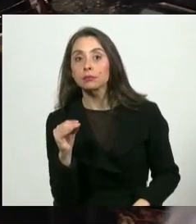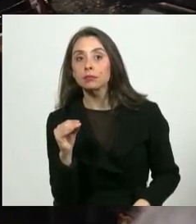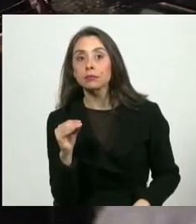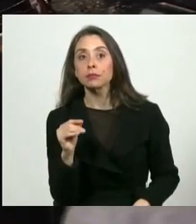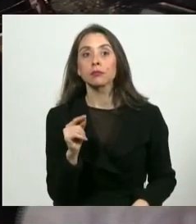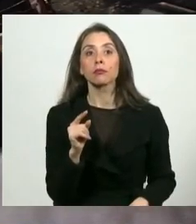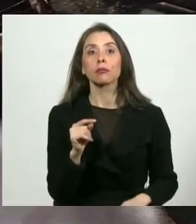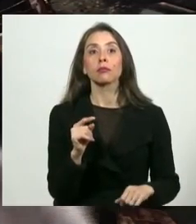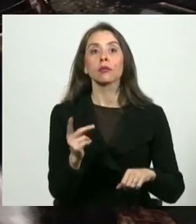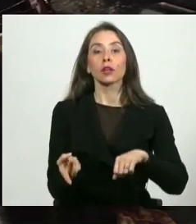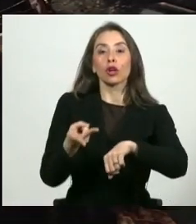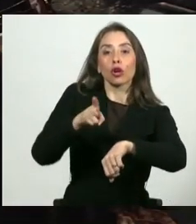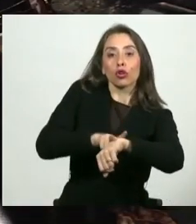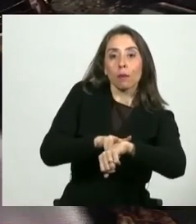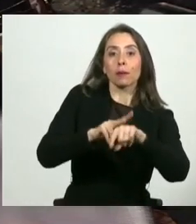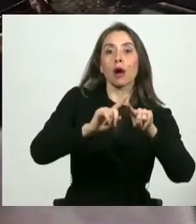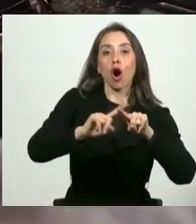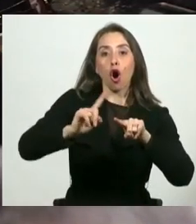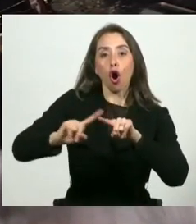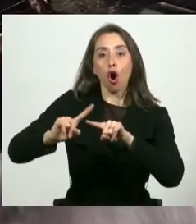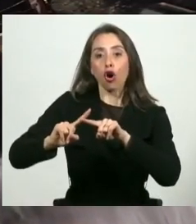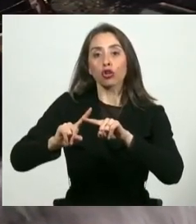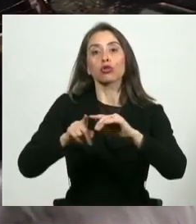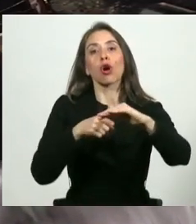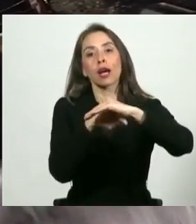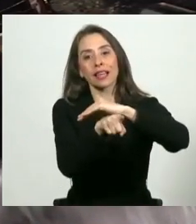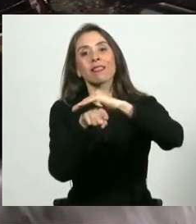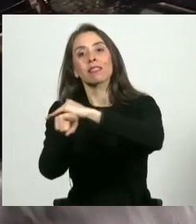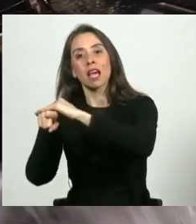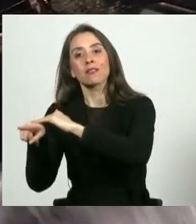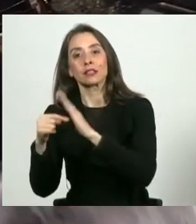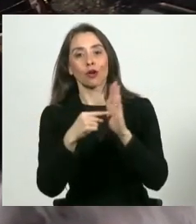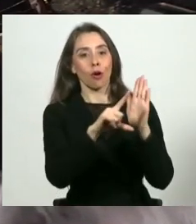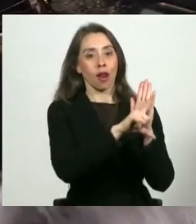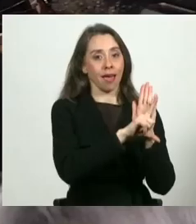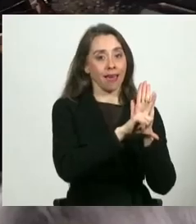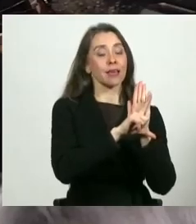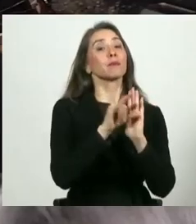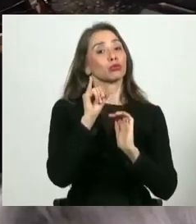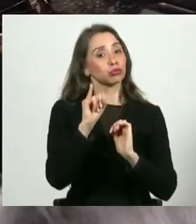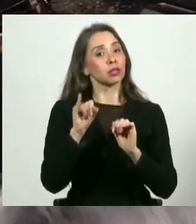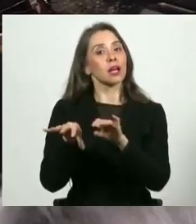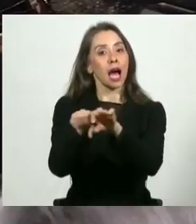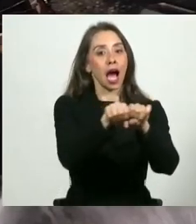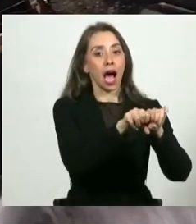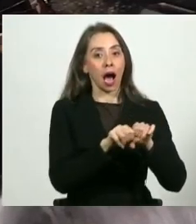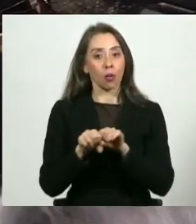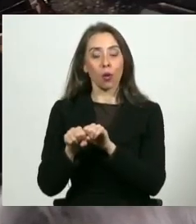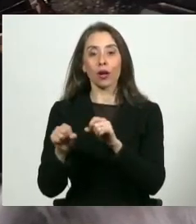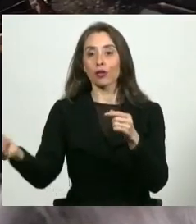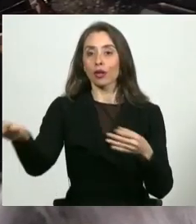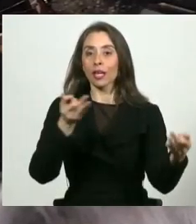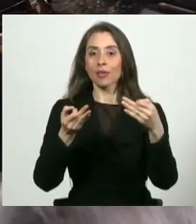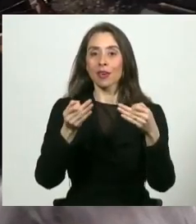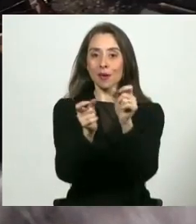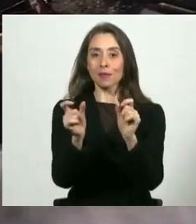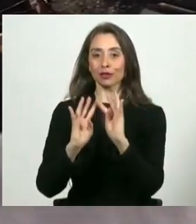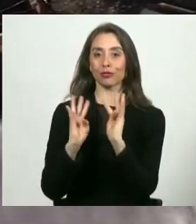la complementariedad con otro tipo de intervenciones en otras áreas. Yo creo que acá ya es un consenso a propósito de lo que han dicho todos los